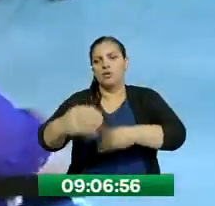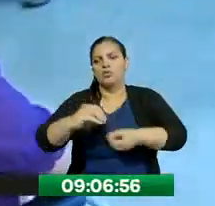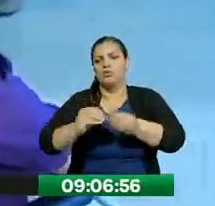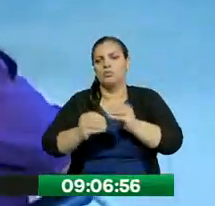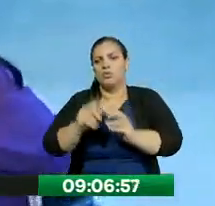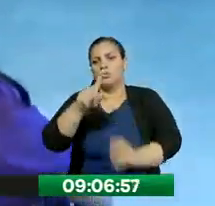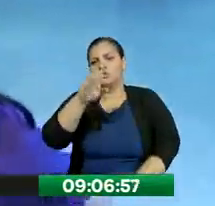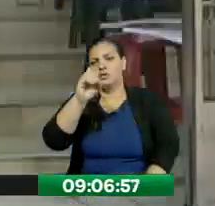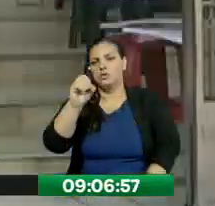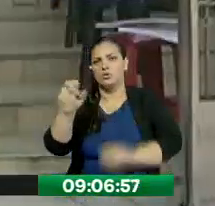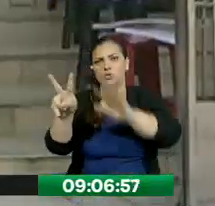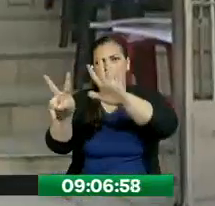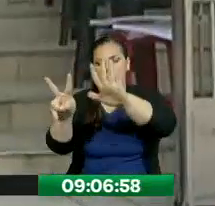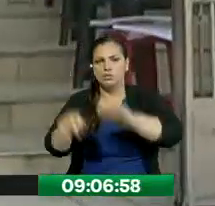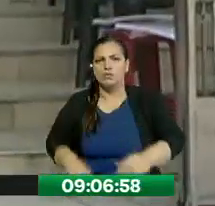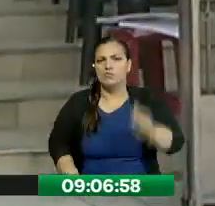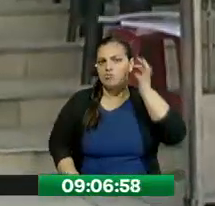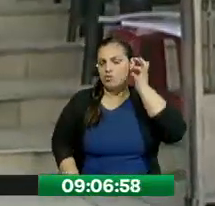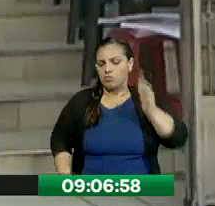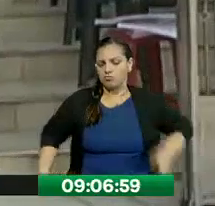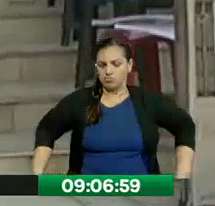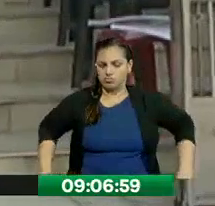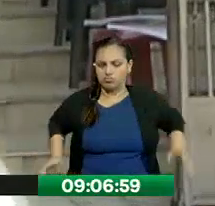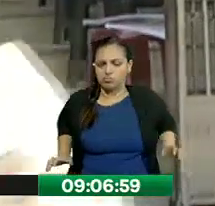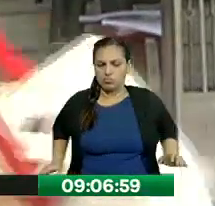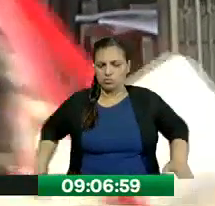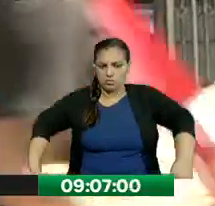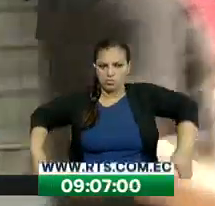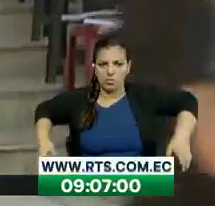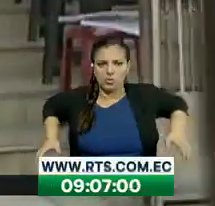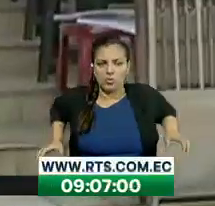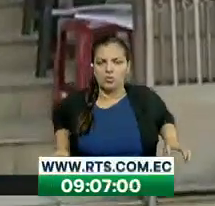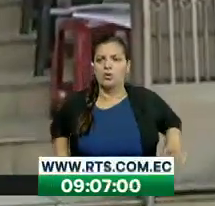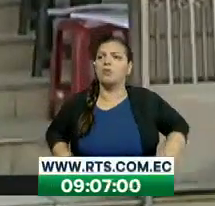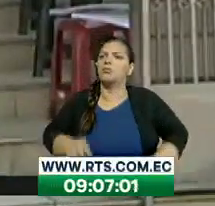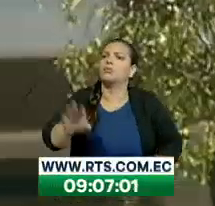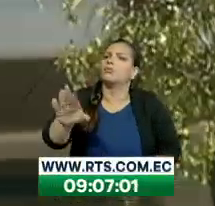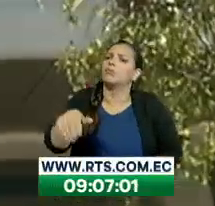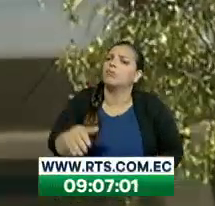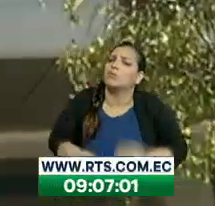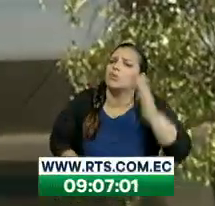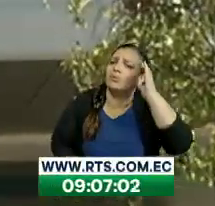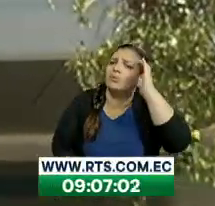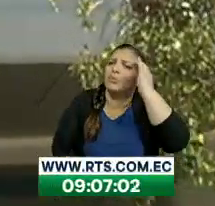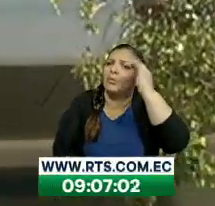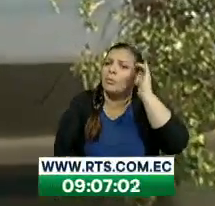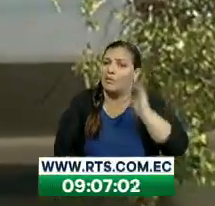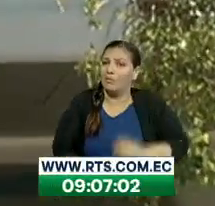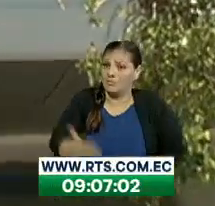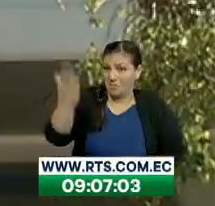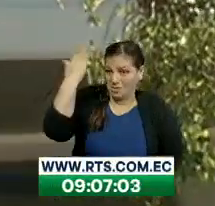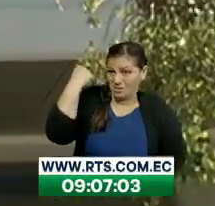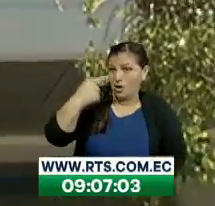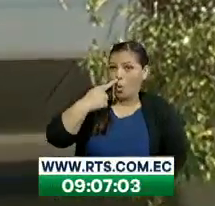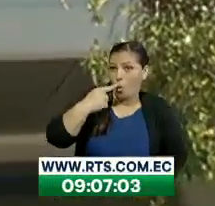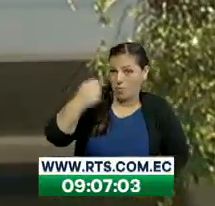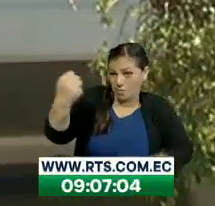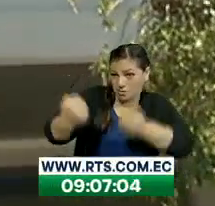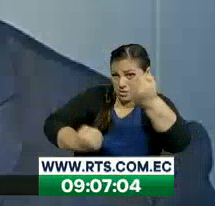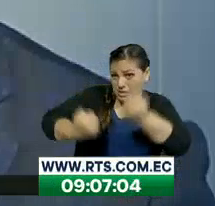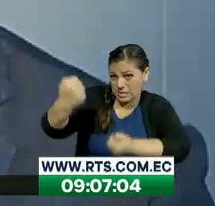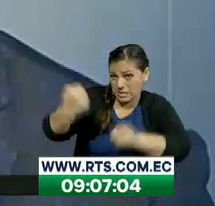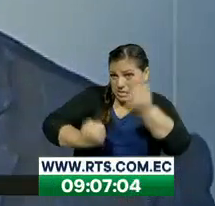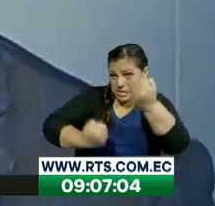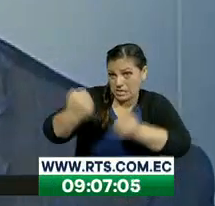mostró preocupada. La audiencia era de revocatoria y de darse su aprobación. Aseguran que sería como haber perdido la